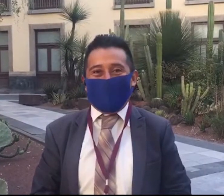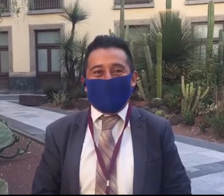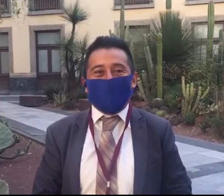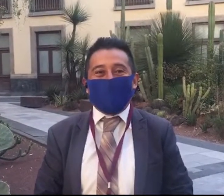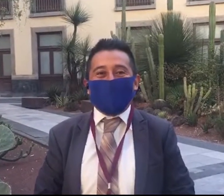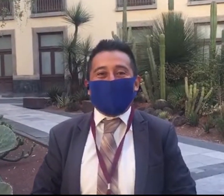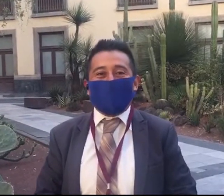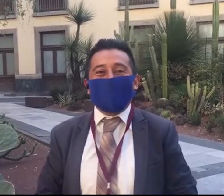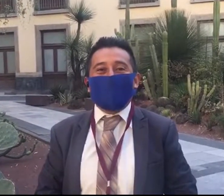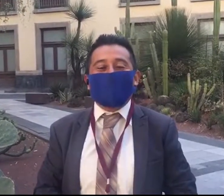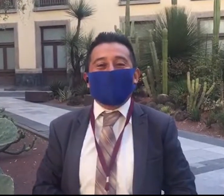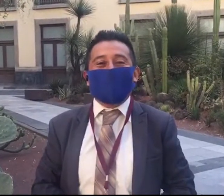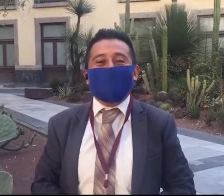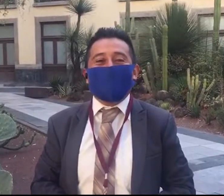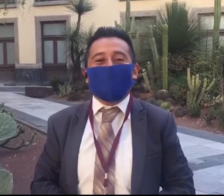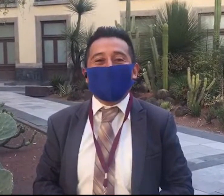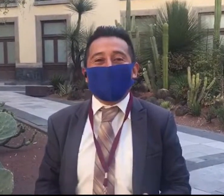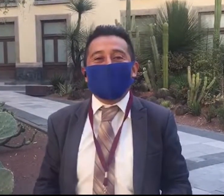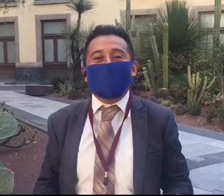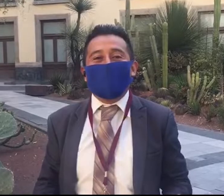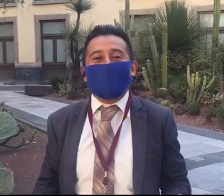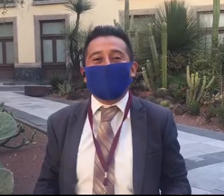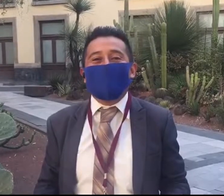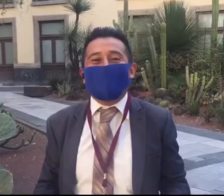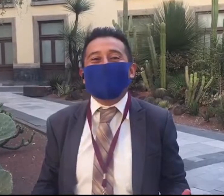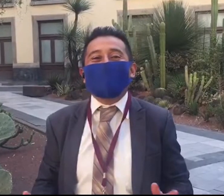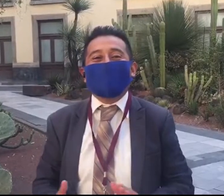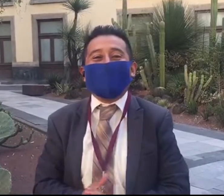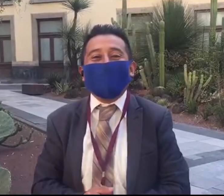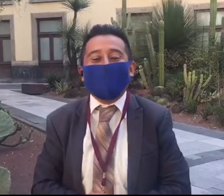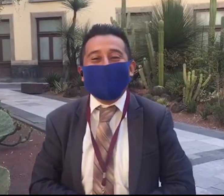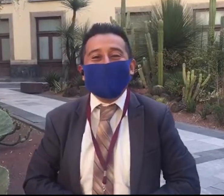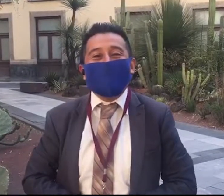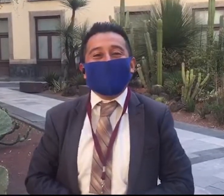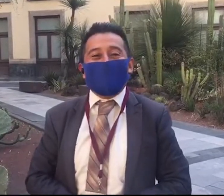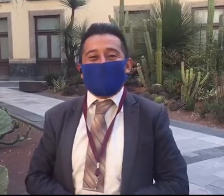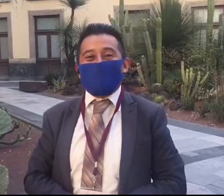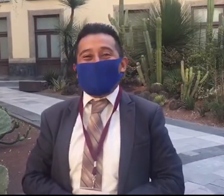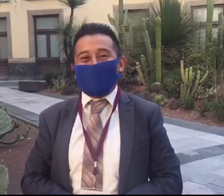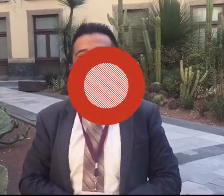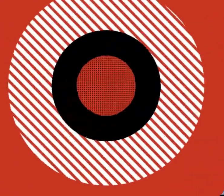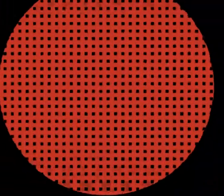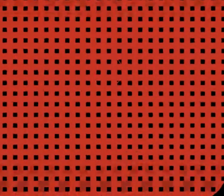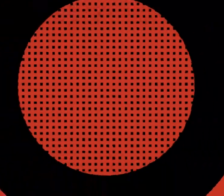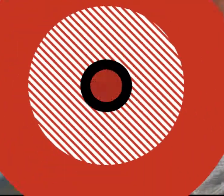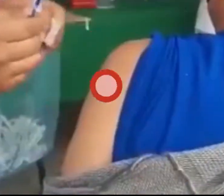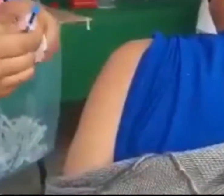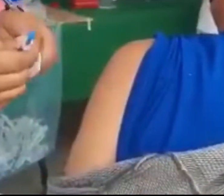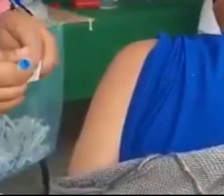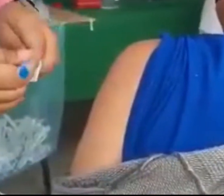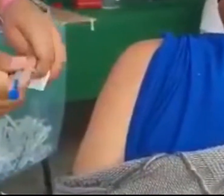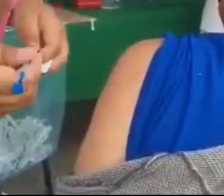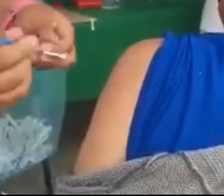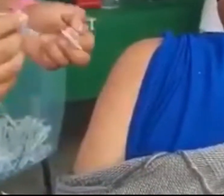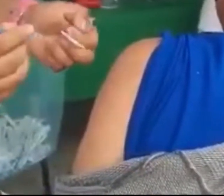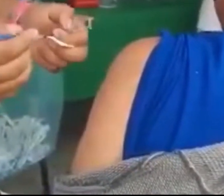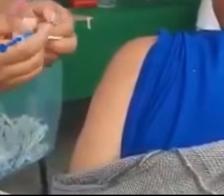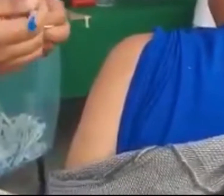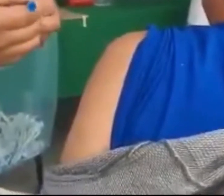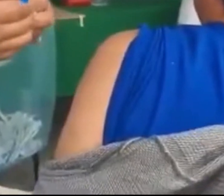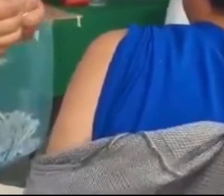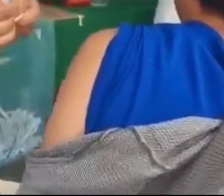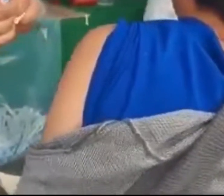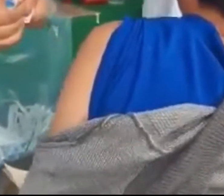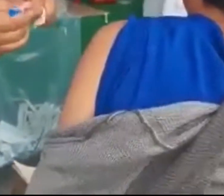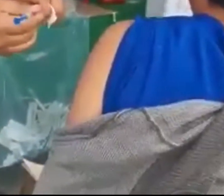por un par de vacunas que supuestamente se aplicaron, vacunas de aire, le llaman en redes sociales. Una por una especialista,